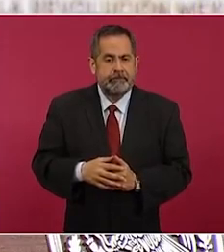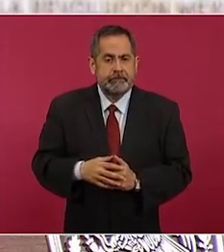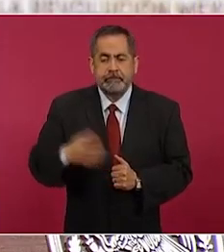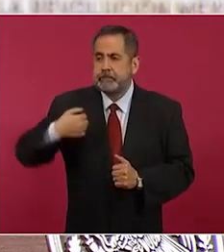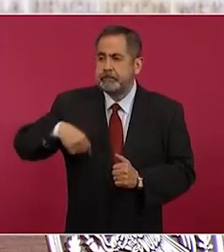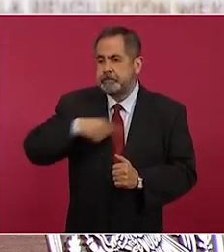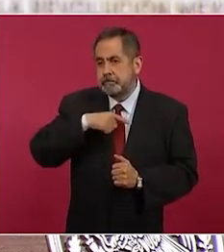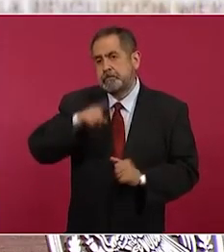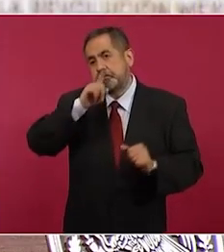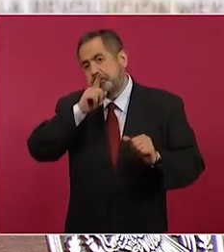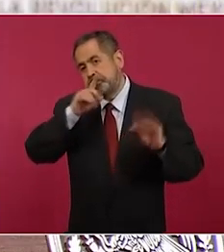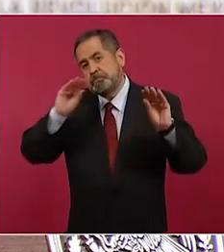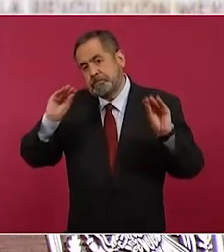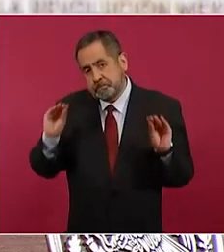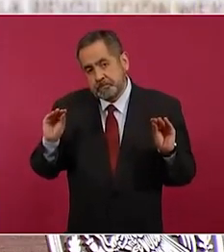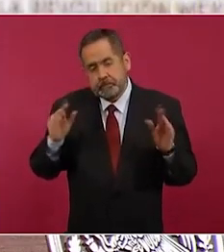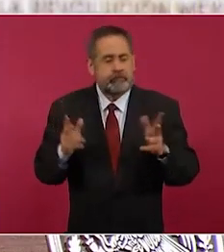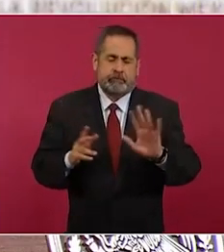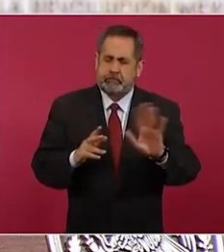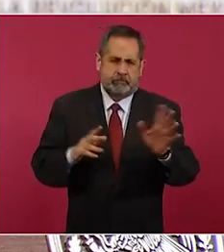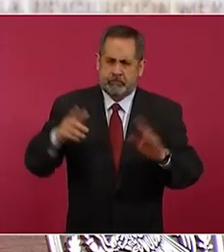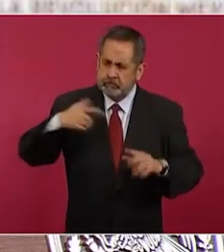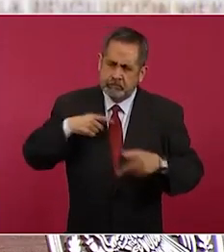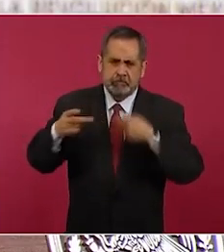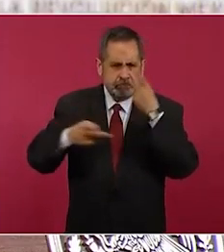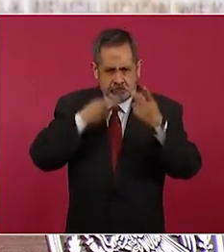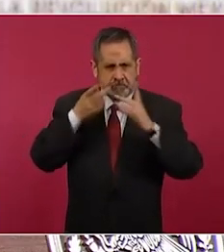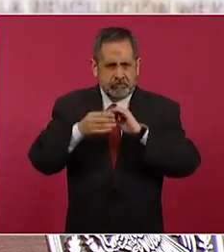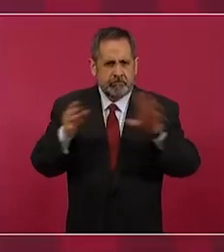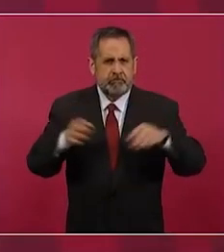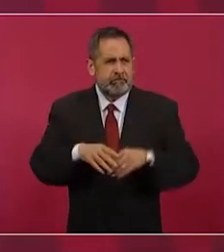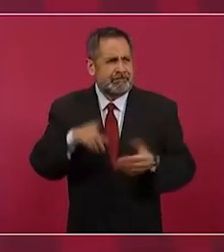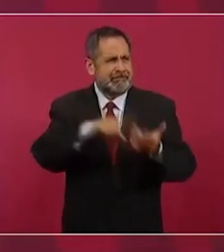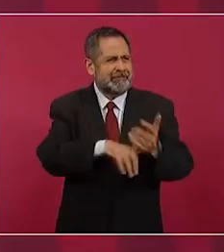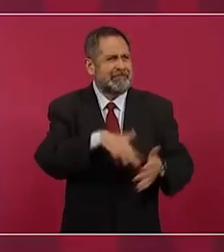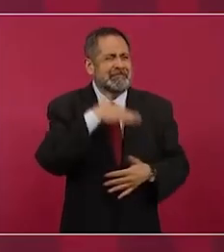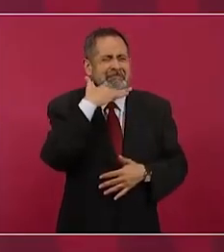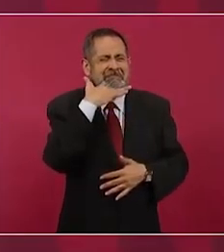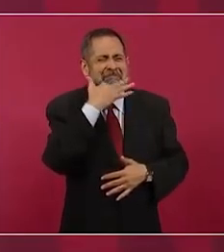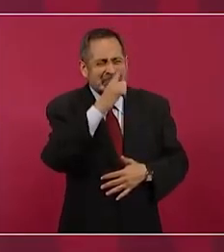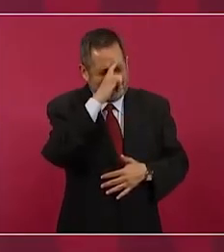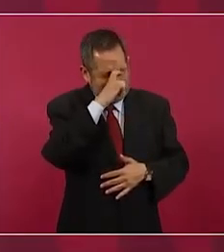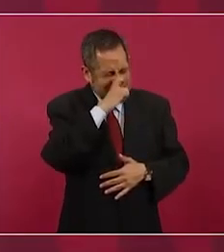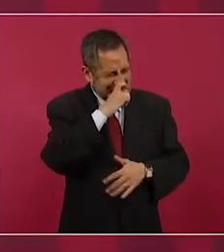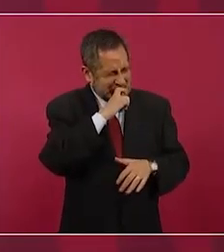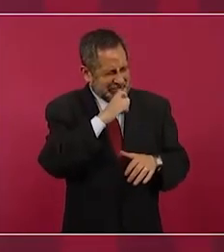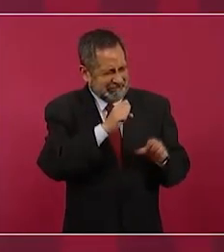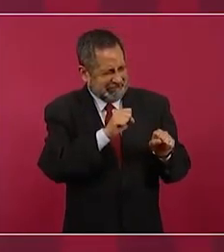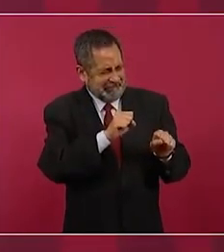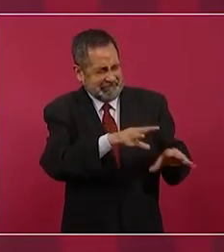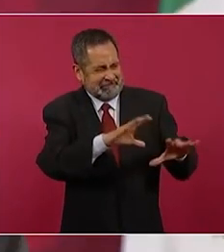no podemos quedarnos callados, porque es la podredumbre. El conservadurismo.